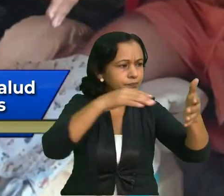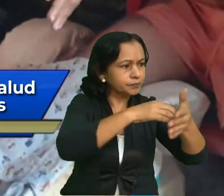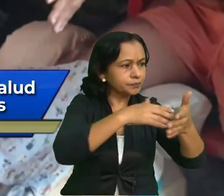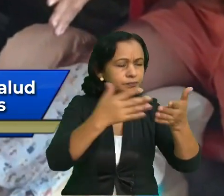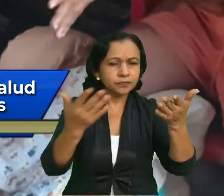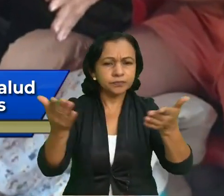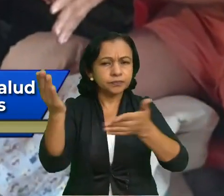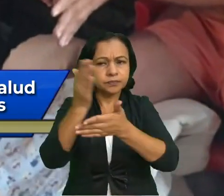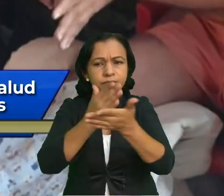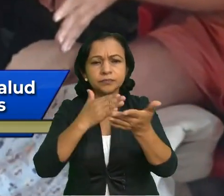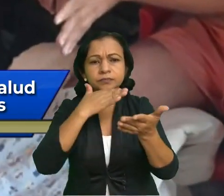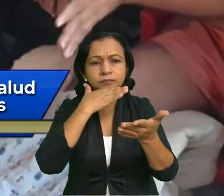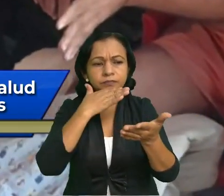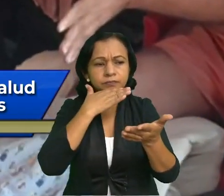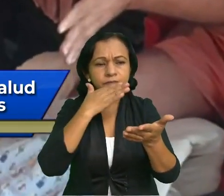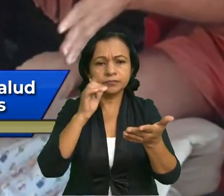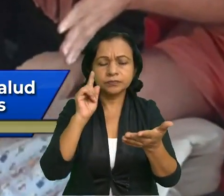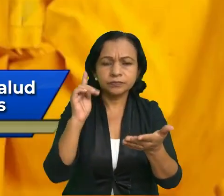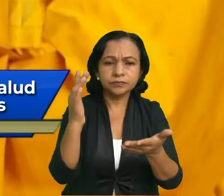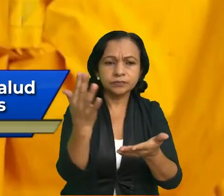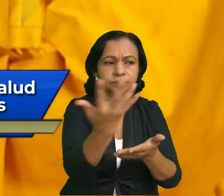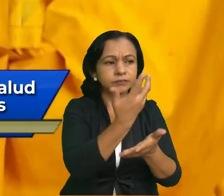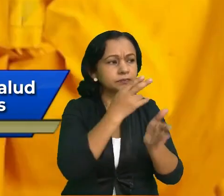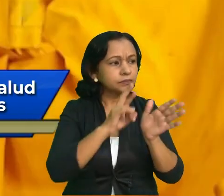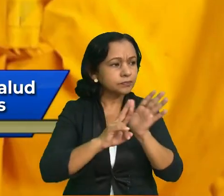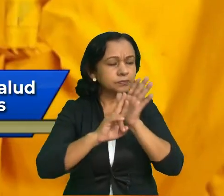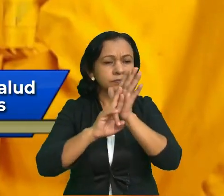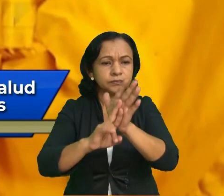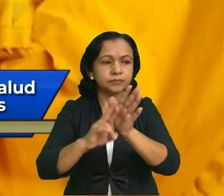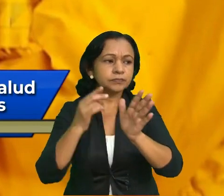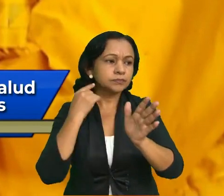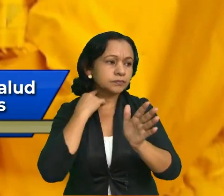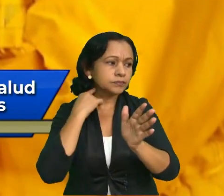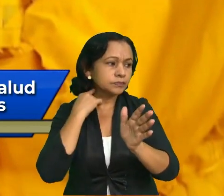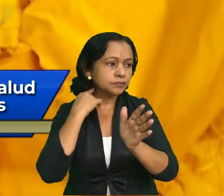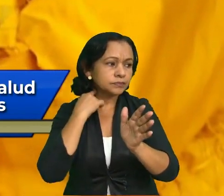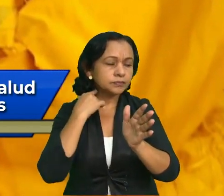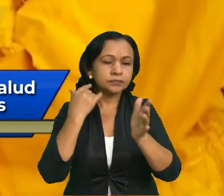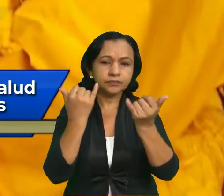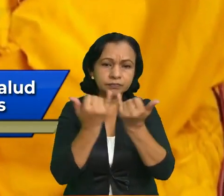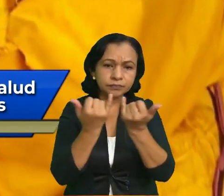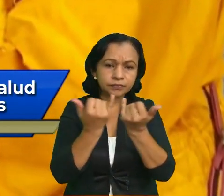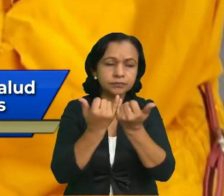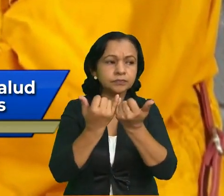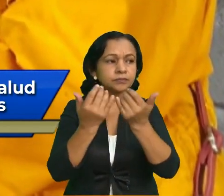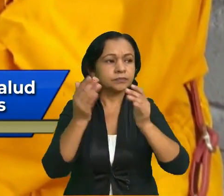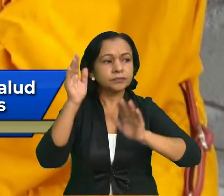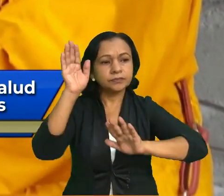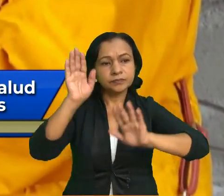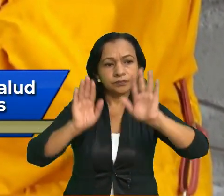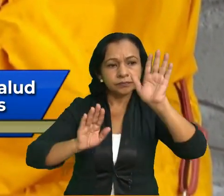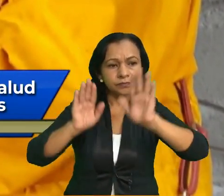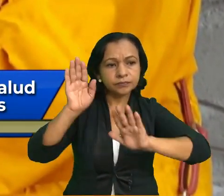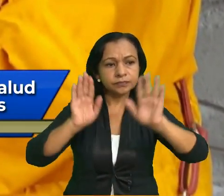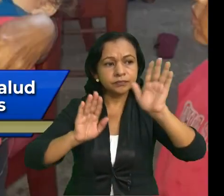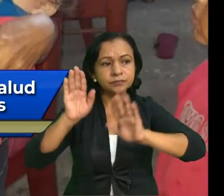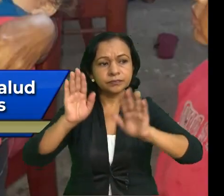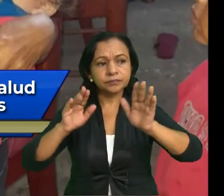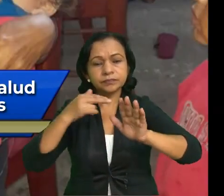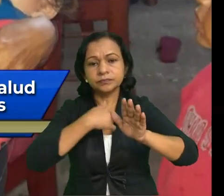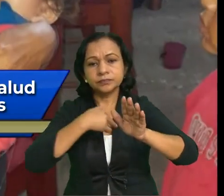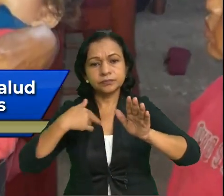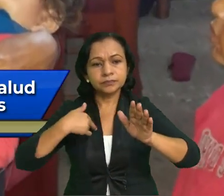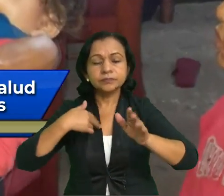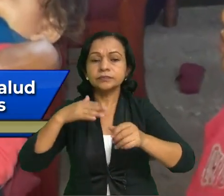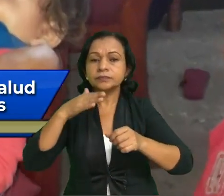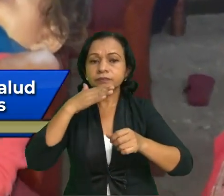de emergencia nosotros estamos respondiendo entonces siempre se forman brigadas siempre la comunidad participa con nosotros en este proceso y